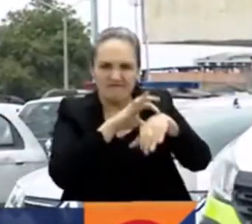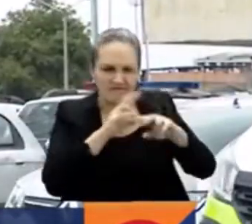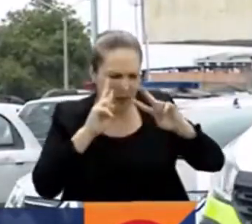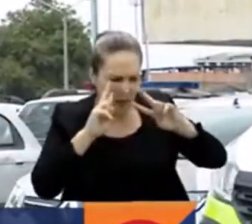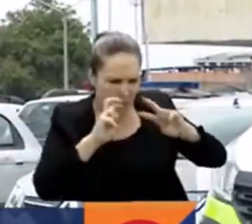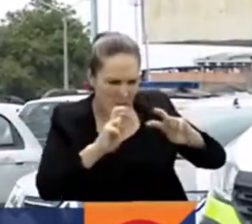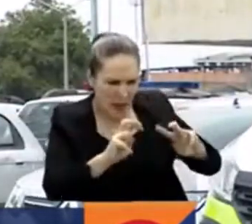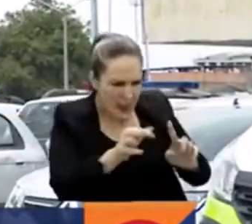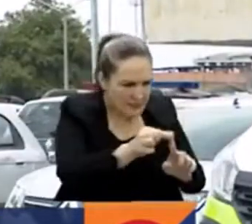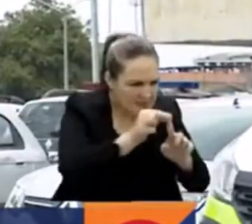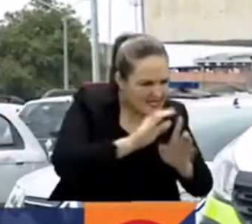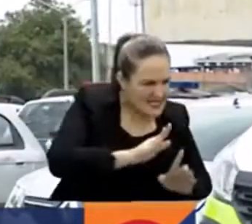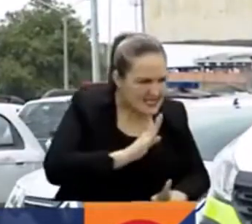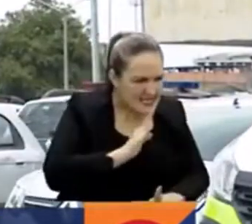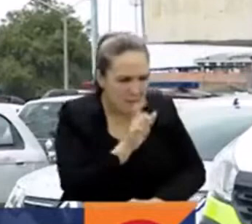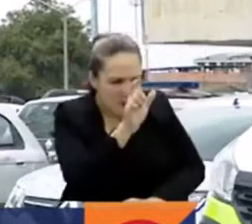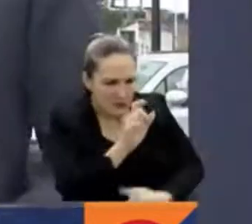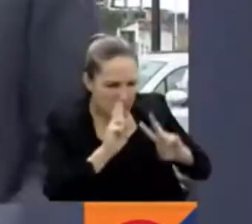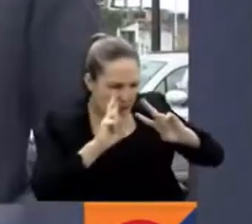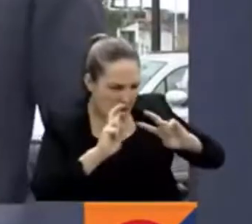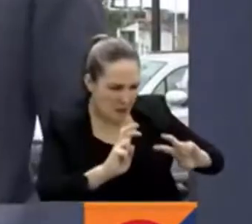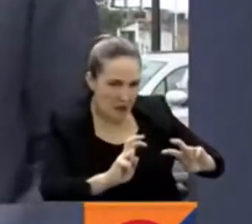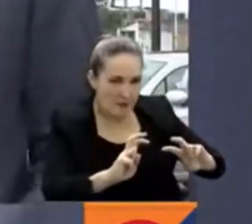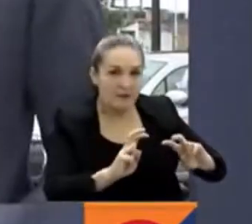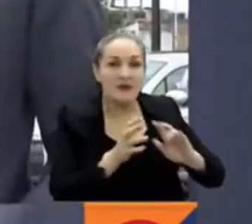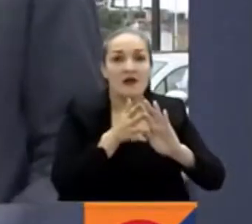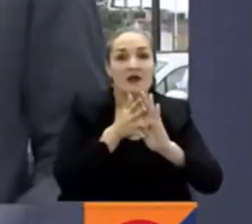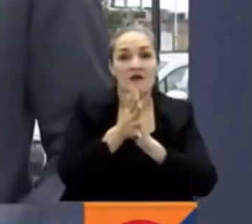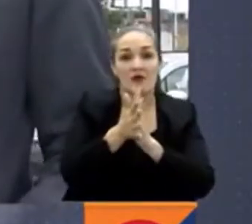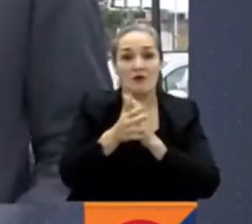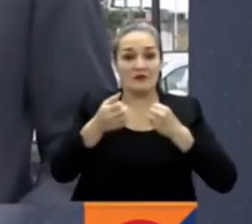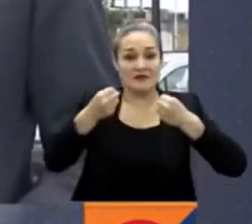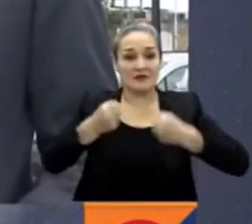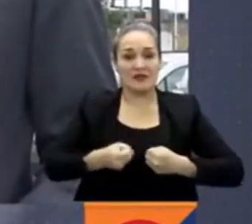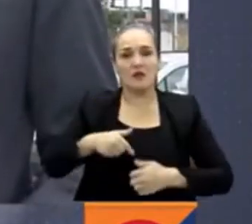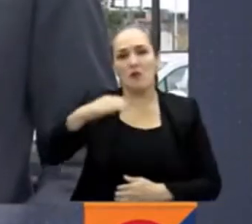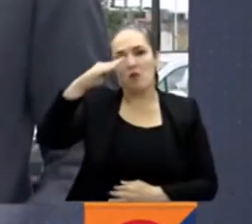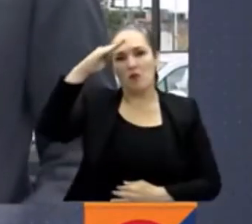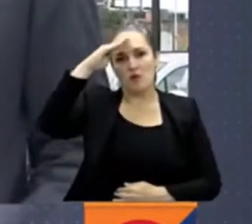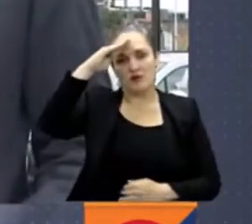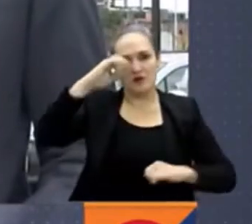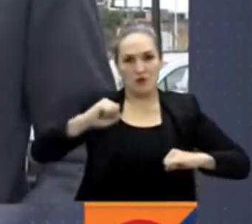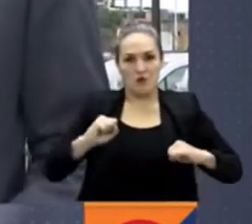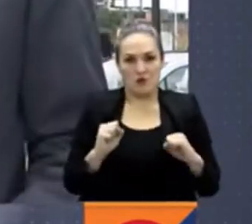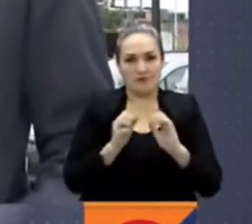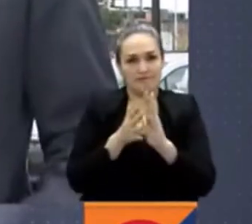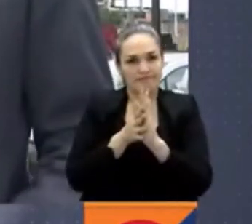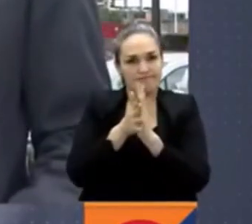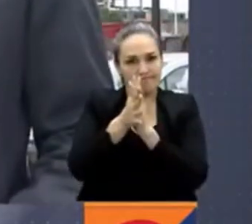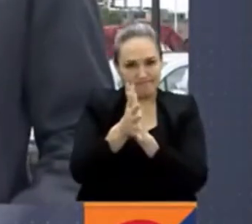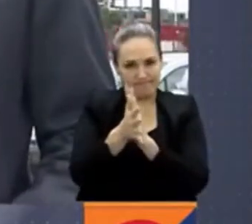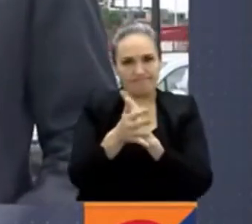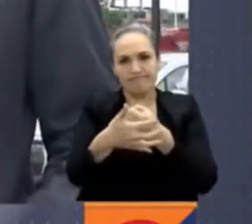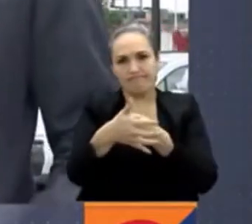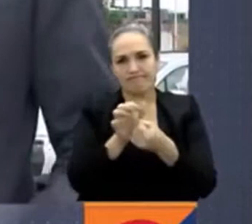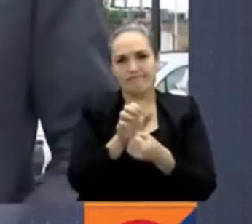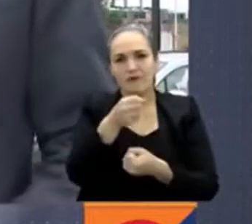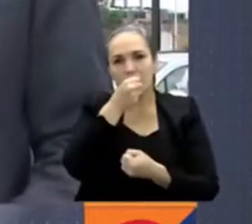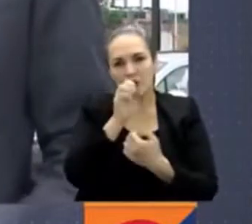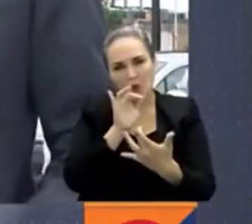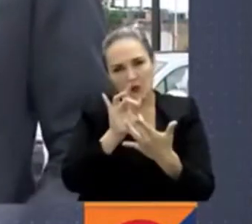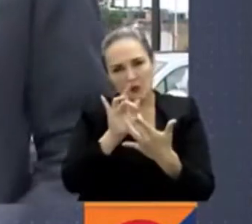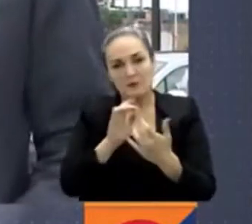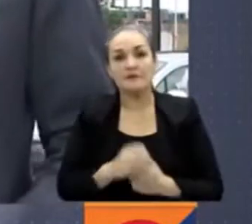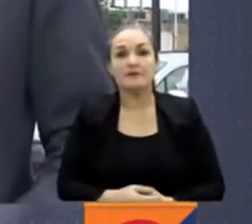de identificarlo. Es todo por ahora. Desde la Policía Metropolitana de Bogotá, Edwin Suárez, RTVC Noticias, conectados 24/7. Pues